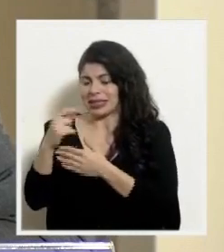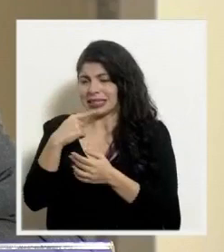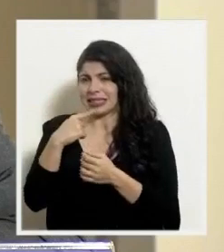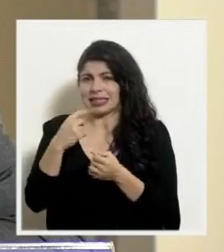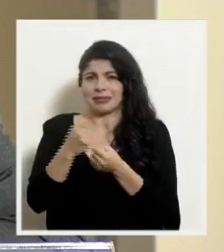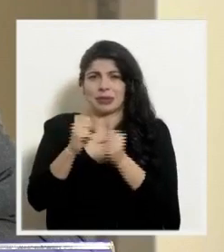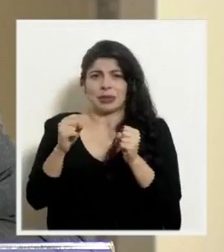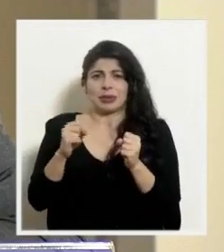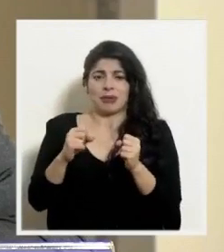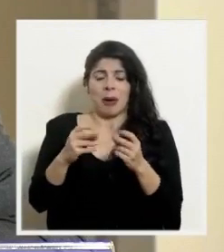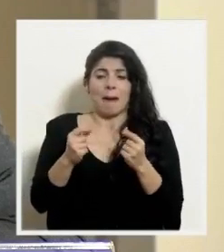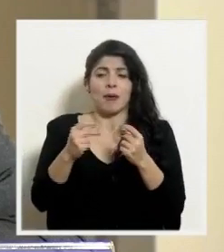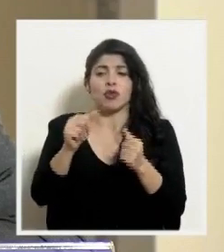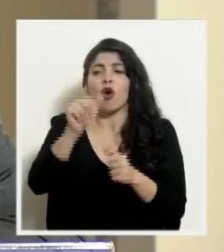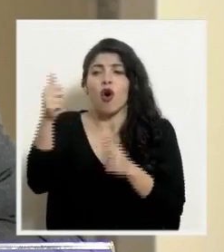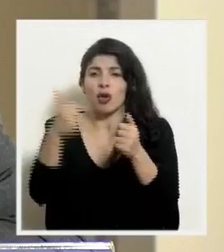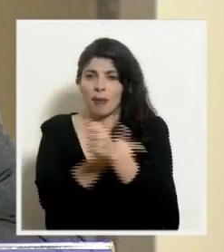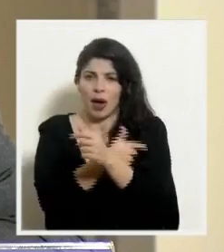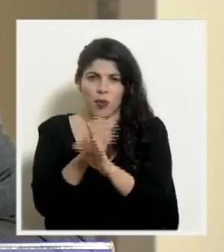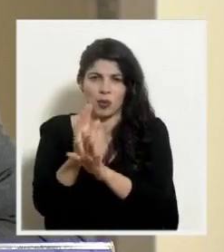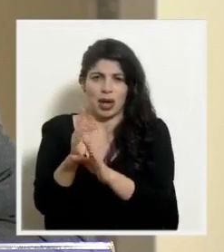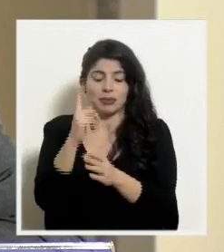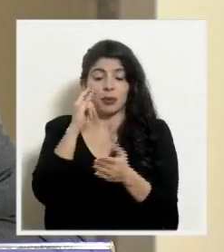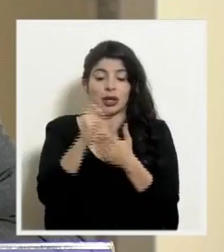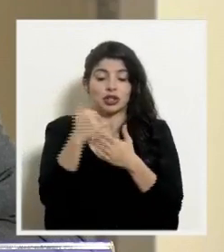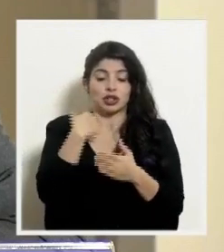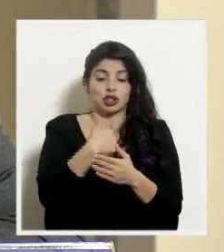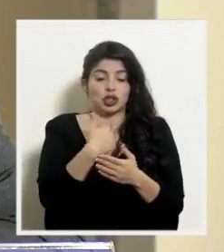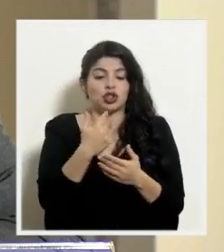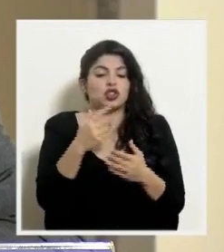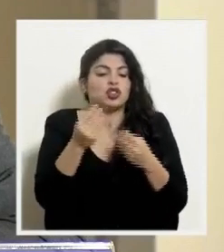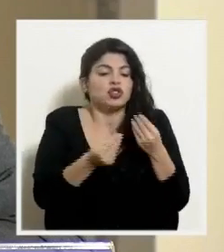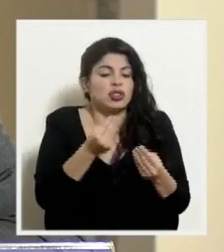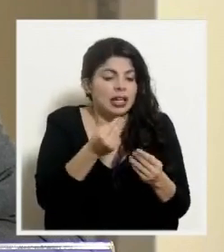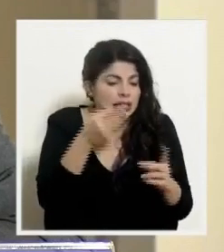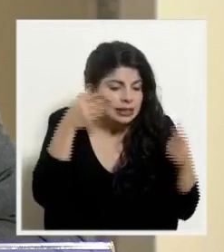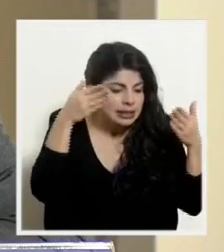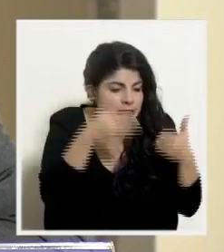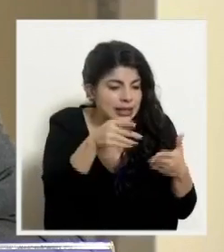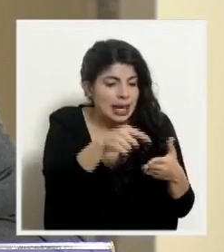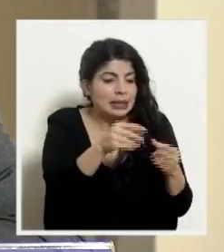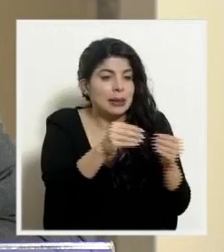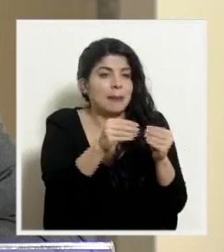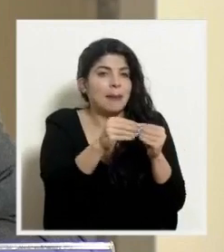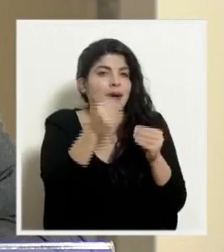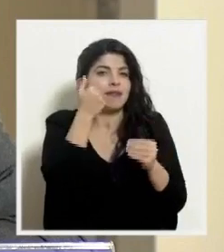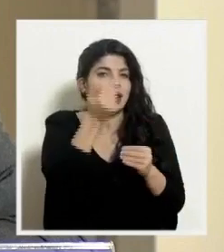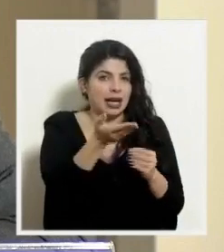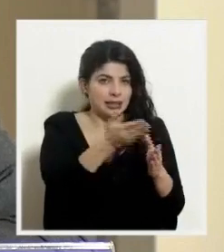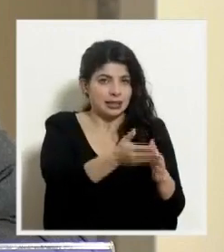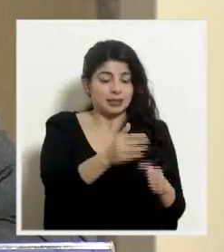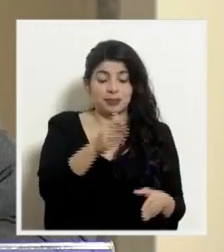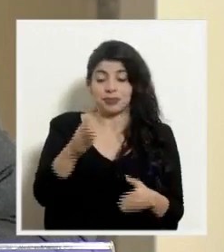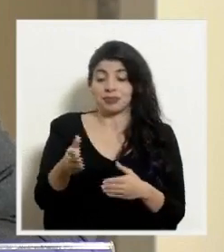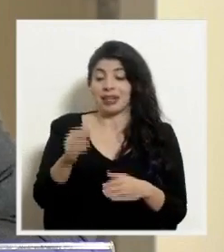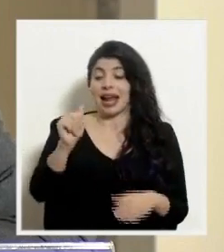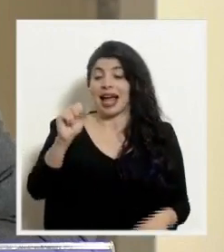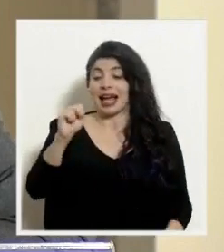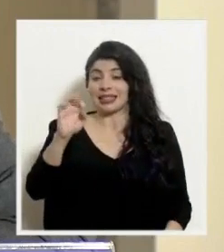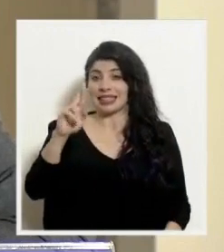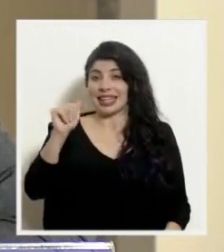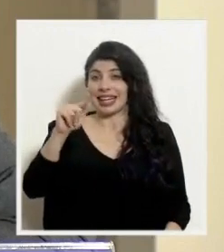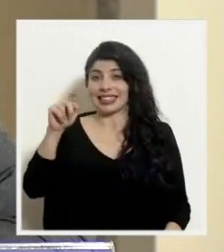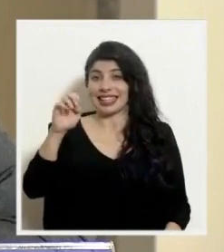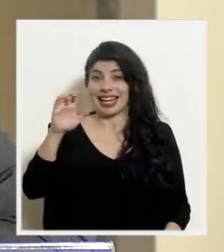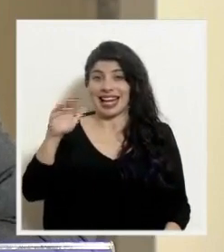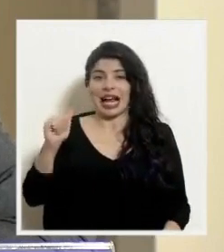lleguen más pronto. Por eso estamos recurriendo al mecanismo que tenemos más a la mano. Con AstraZeneca hemos hecho